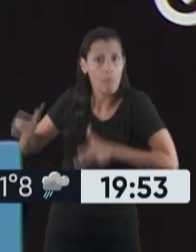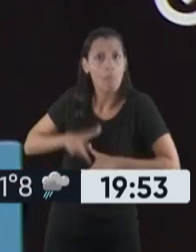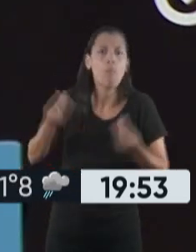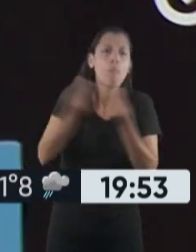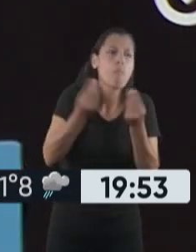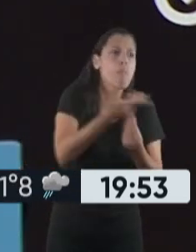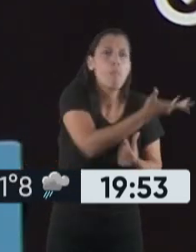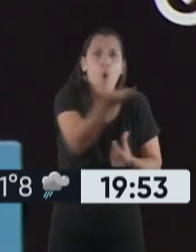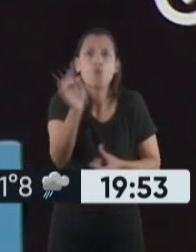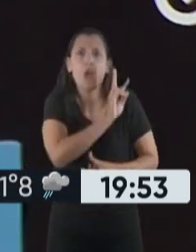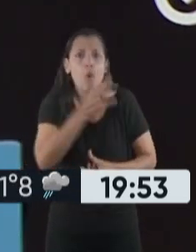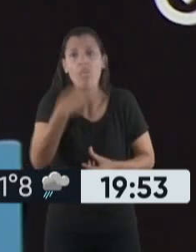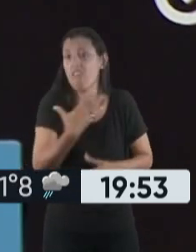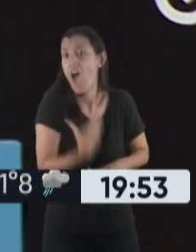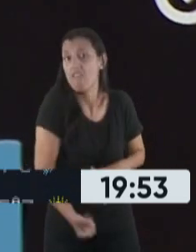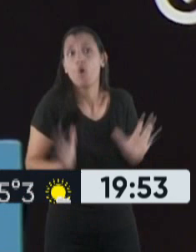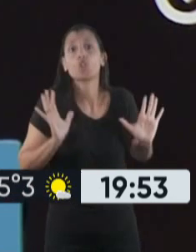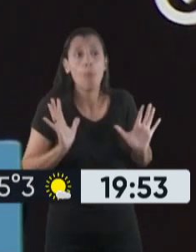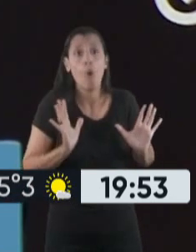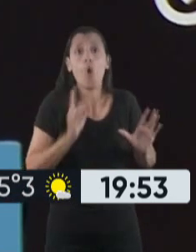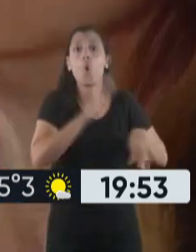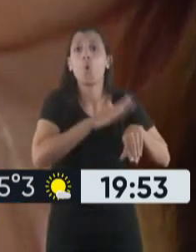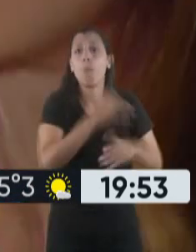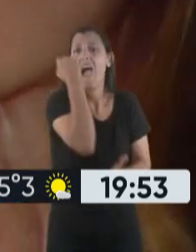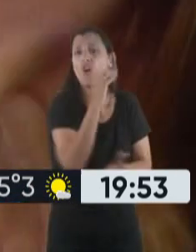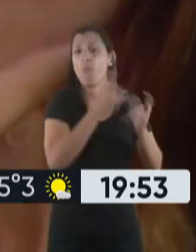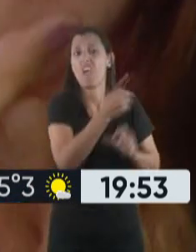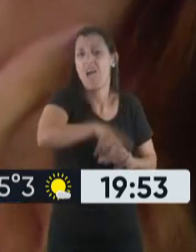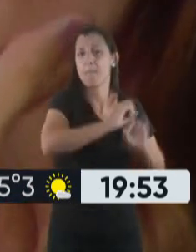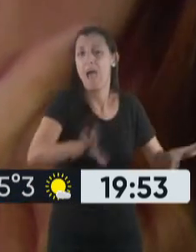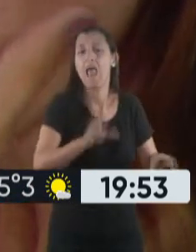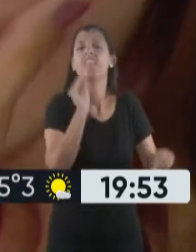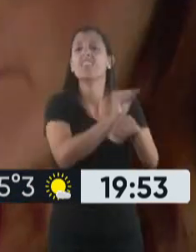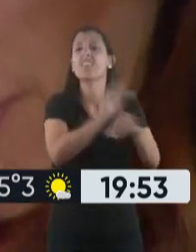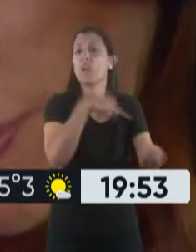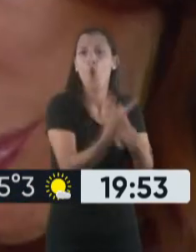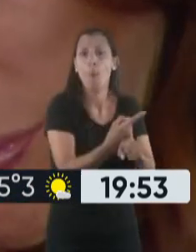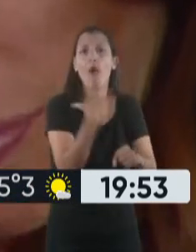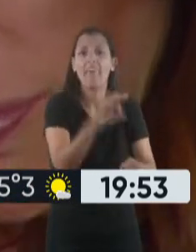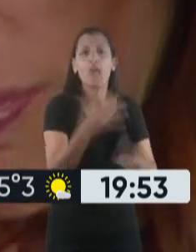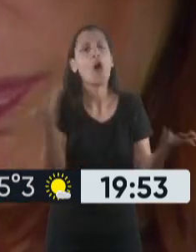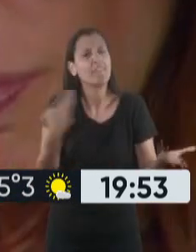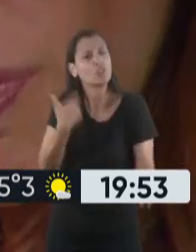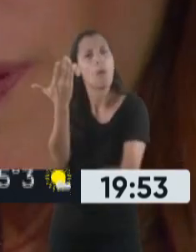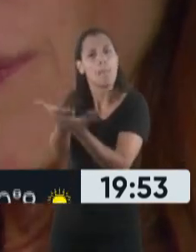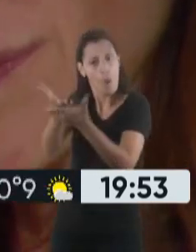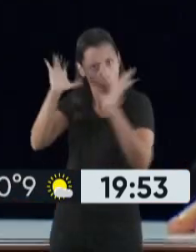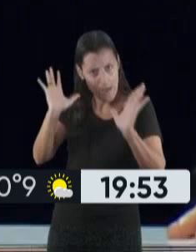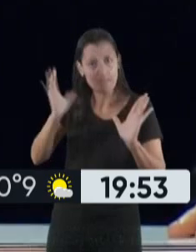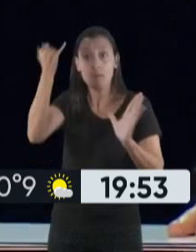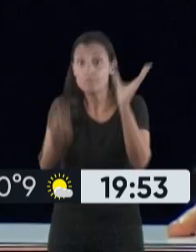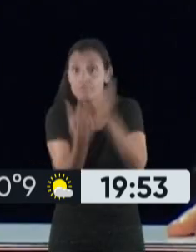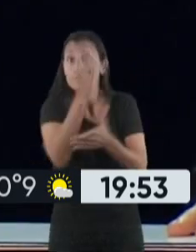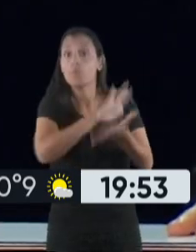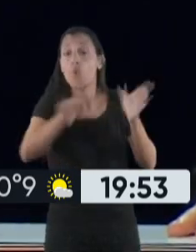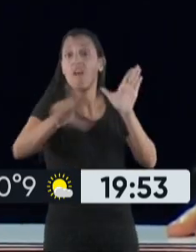mujeres que tienen que abortar porque no están en condiciones económicas de mantener a sus hijos. Y entonces propuse hacer una ley que se llamó